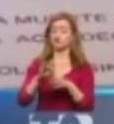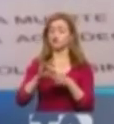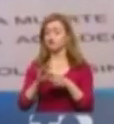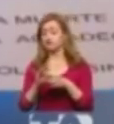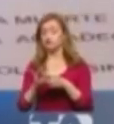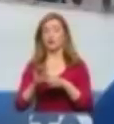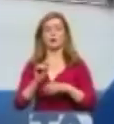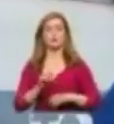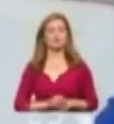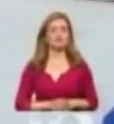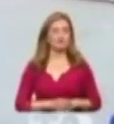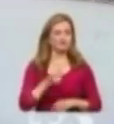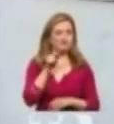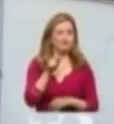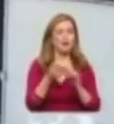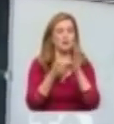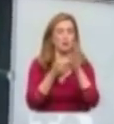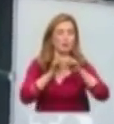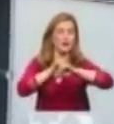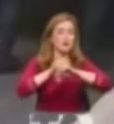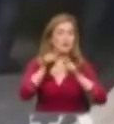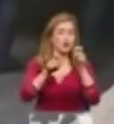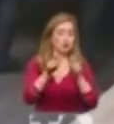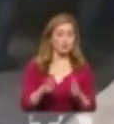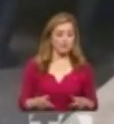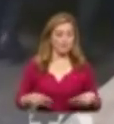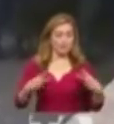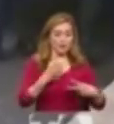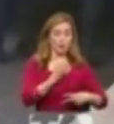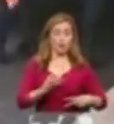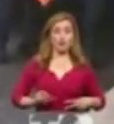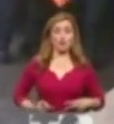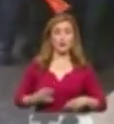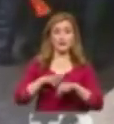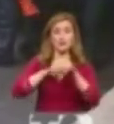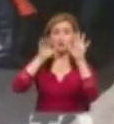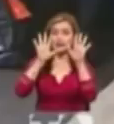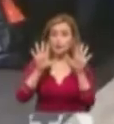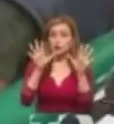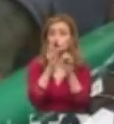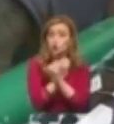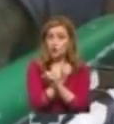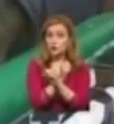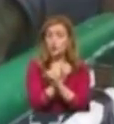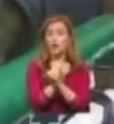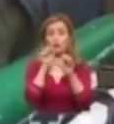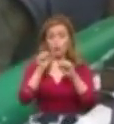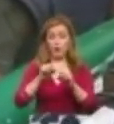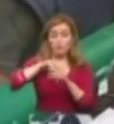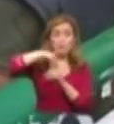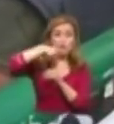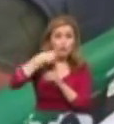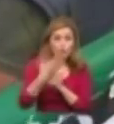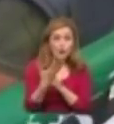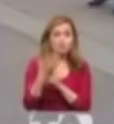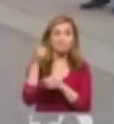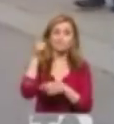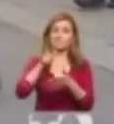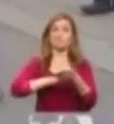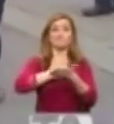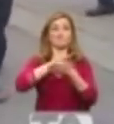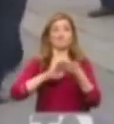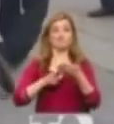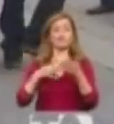que la amenaza anuncia un estado de queda para los habitantes a partir de las 22 horas en dichos sectores rurales. Caso contrario,